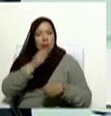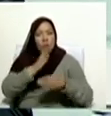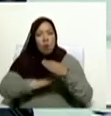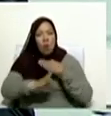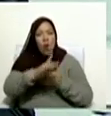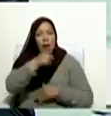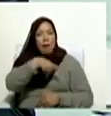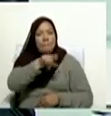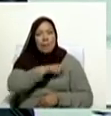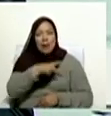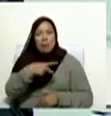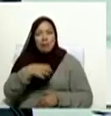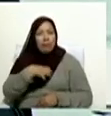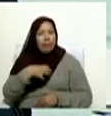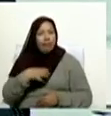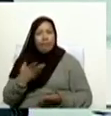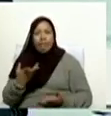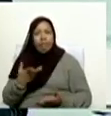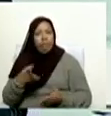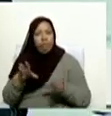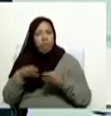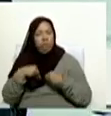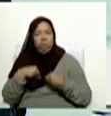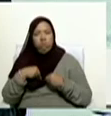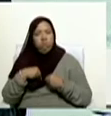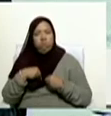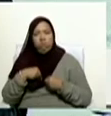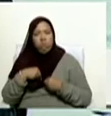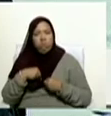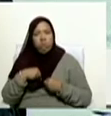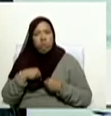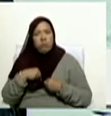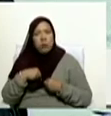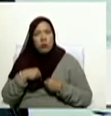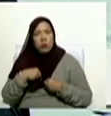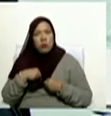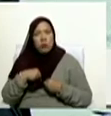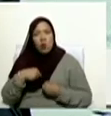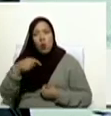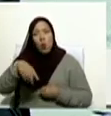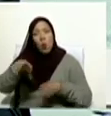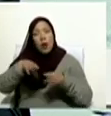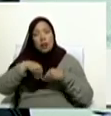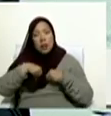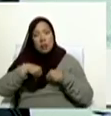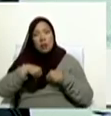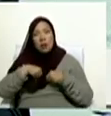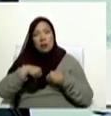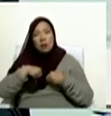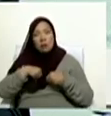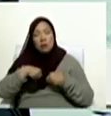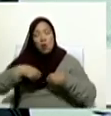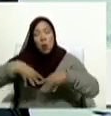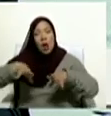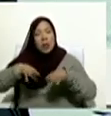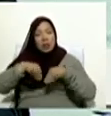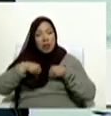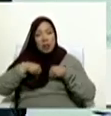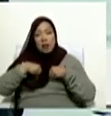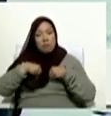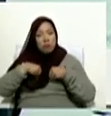piratería de los anglosajones no la íbamos a aceptar y no la aceptaremos